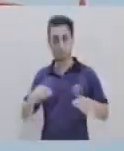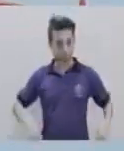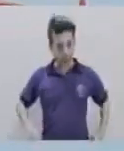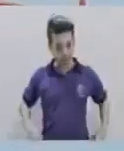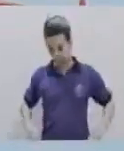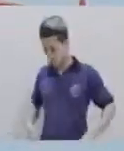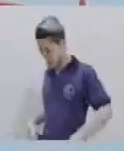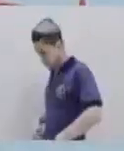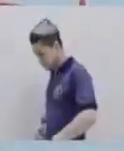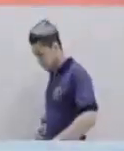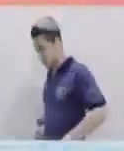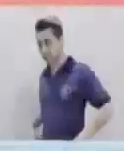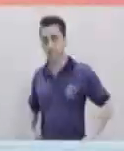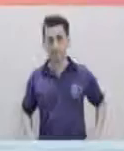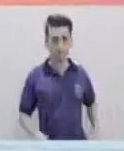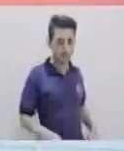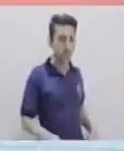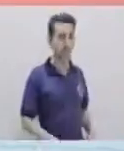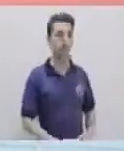hombros.